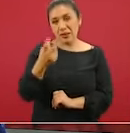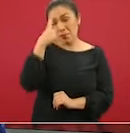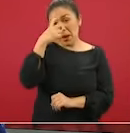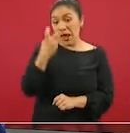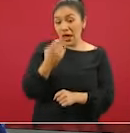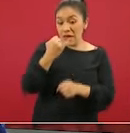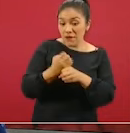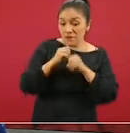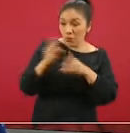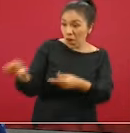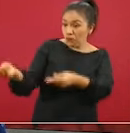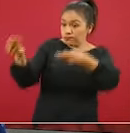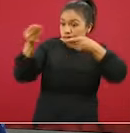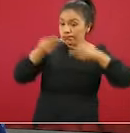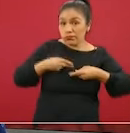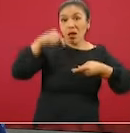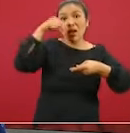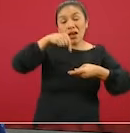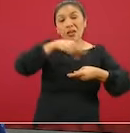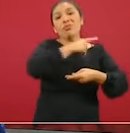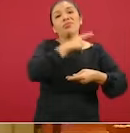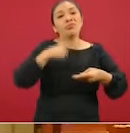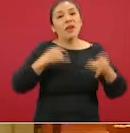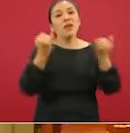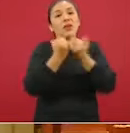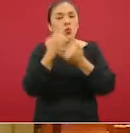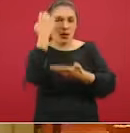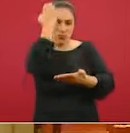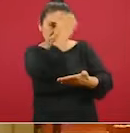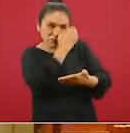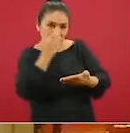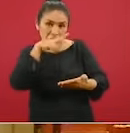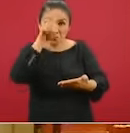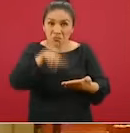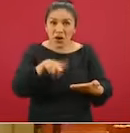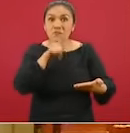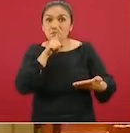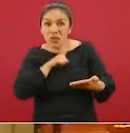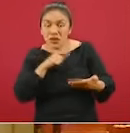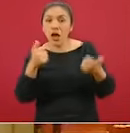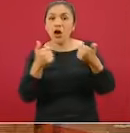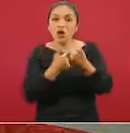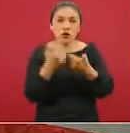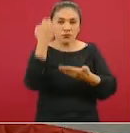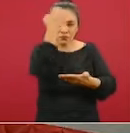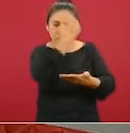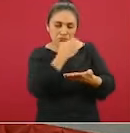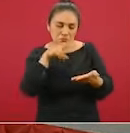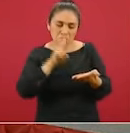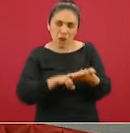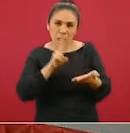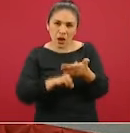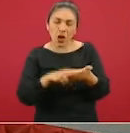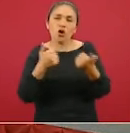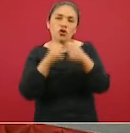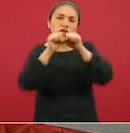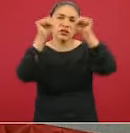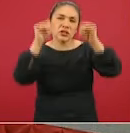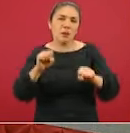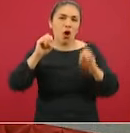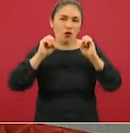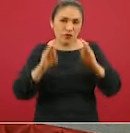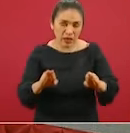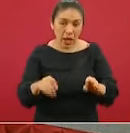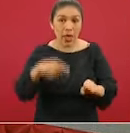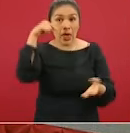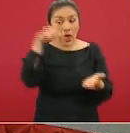información que de ahí se obtiene todavía tiene que ser verificada y por lo tanto validada a través de un sistema oficial, pero que